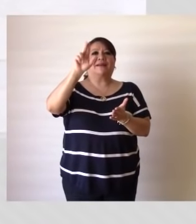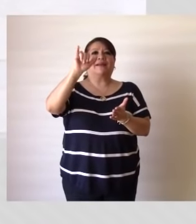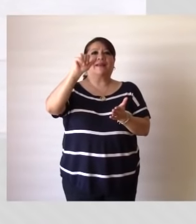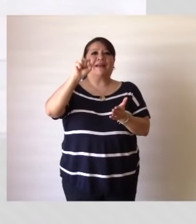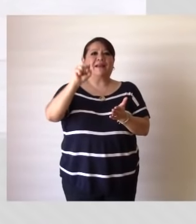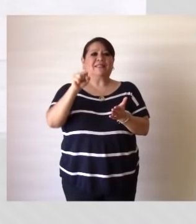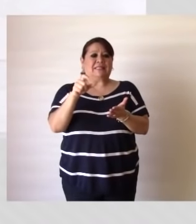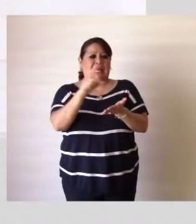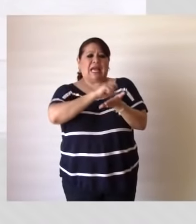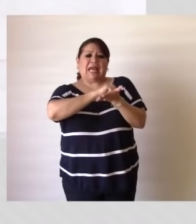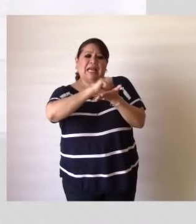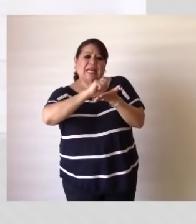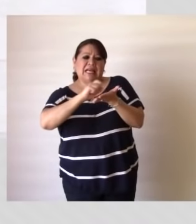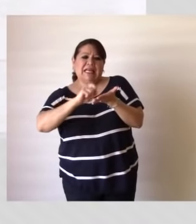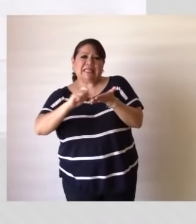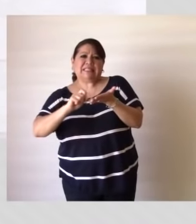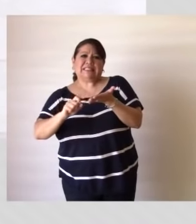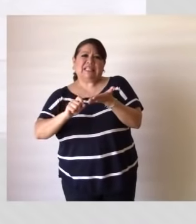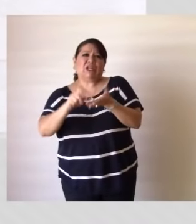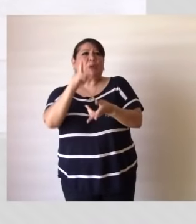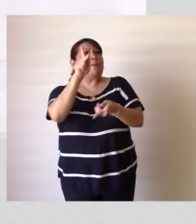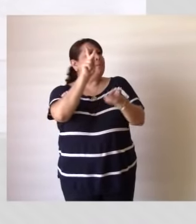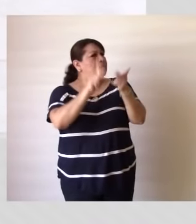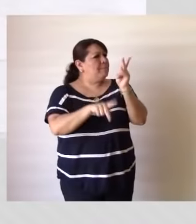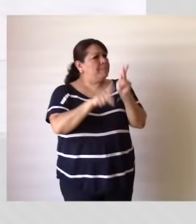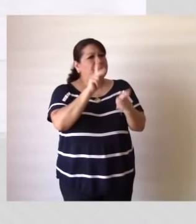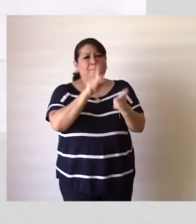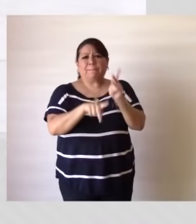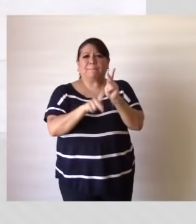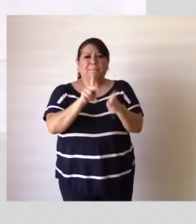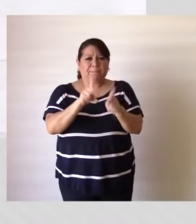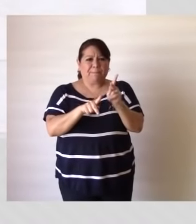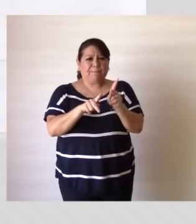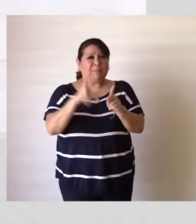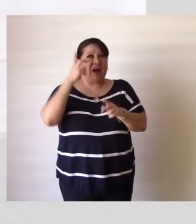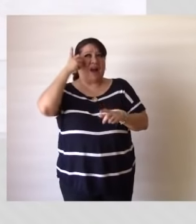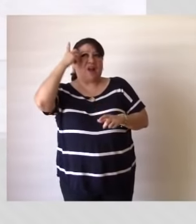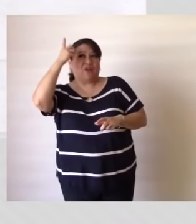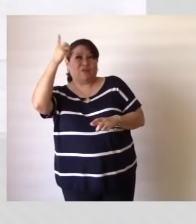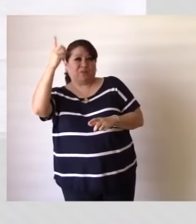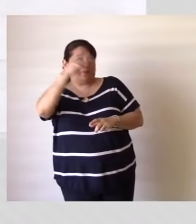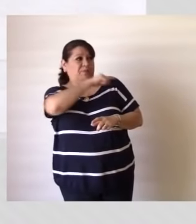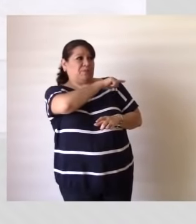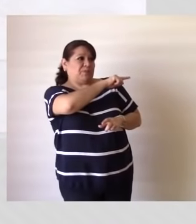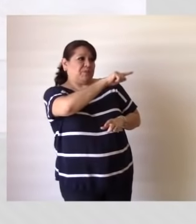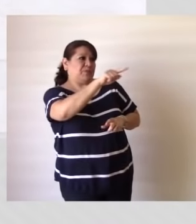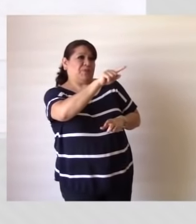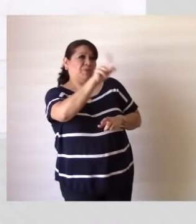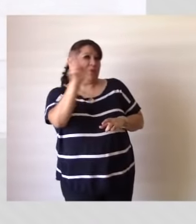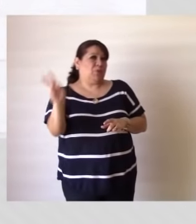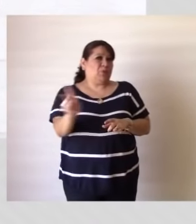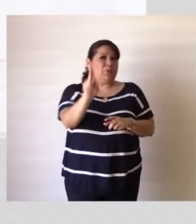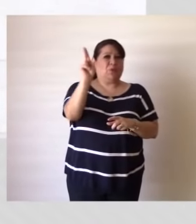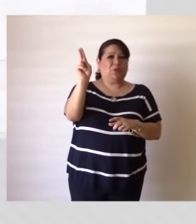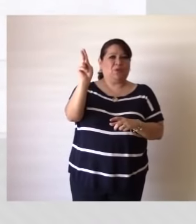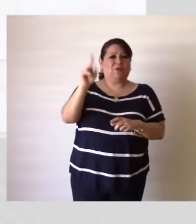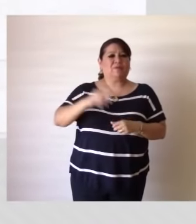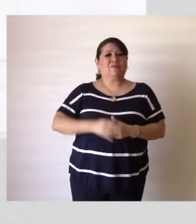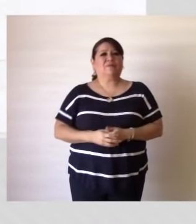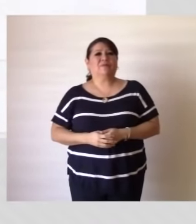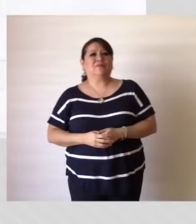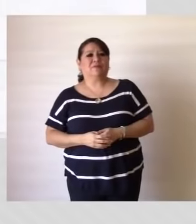un diálogo una simulación de diálogo entre dios y el pueblo tres de los